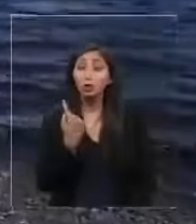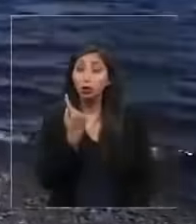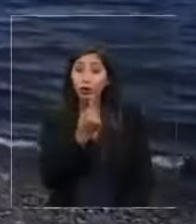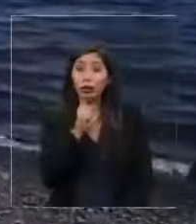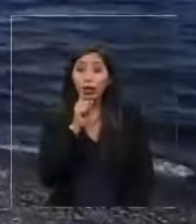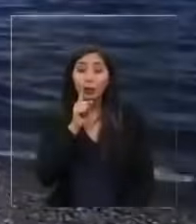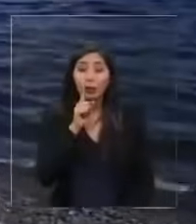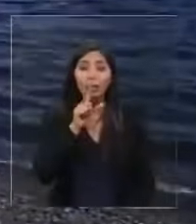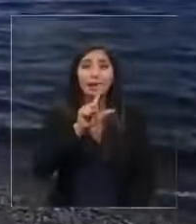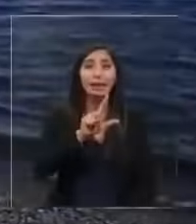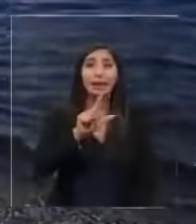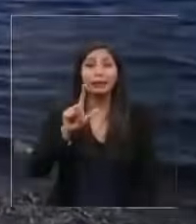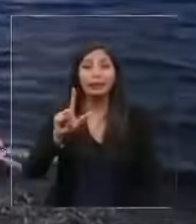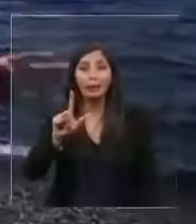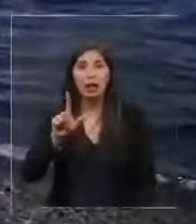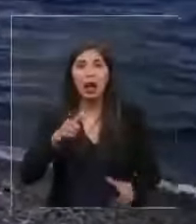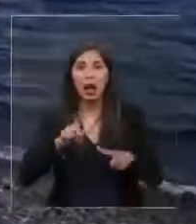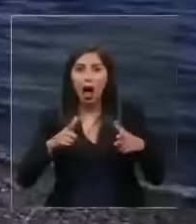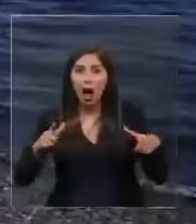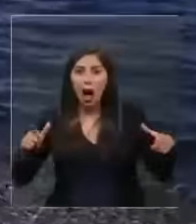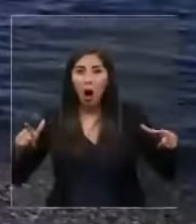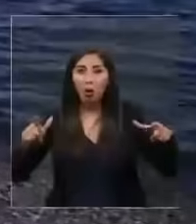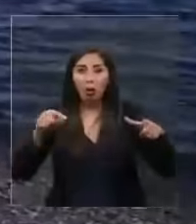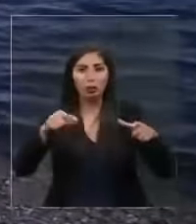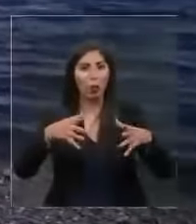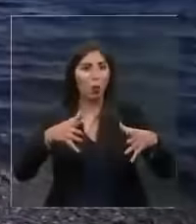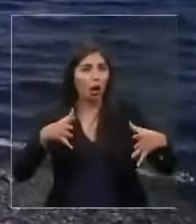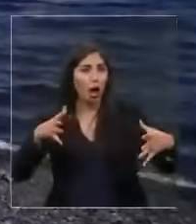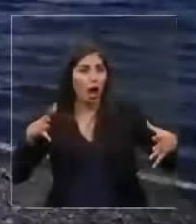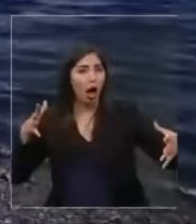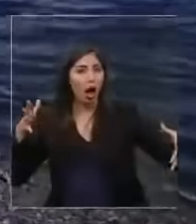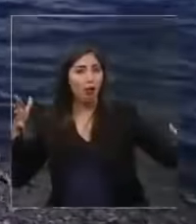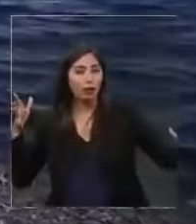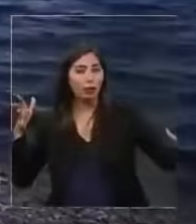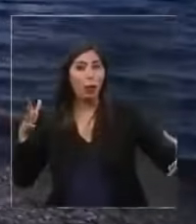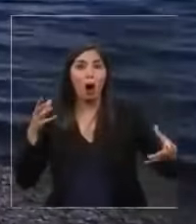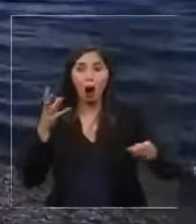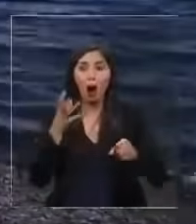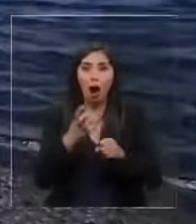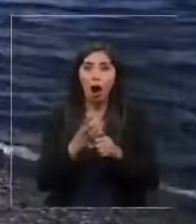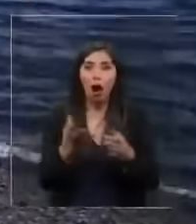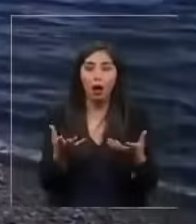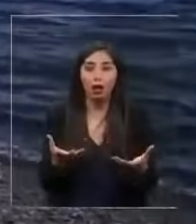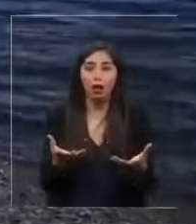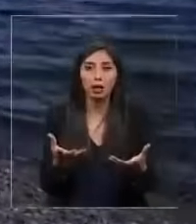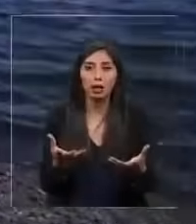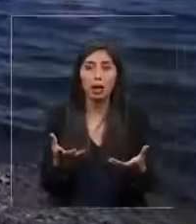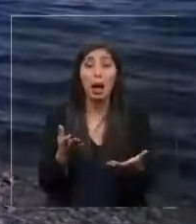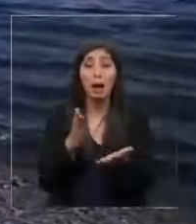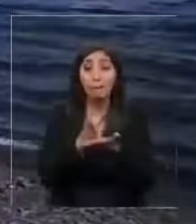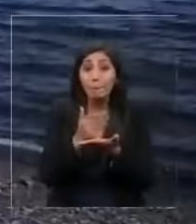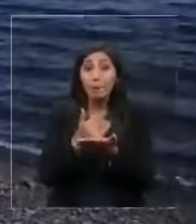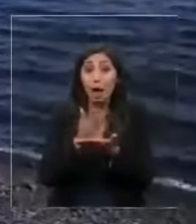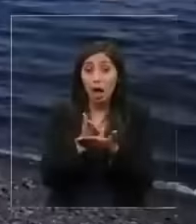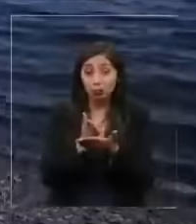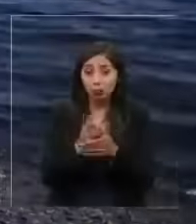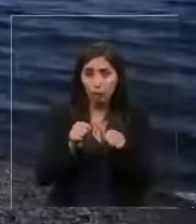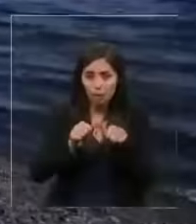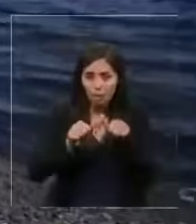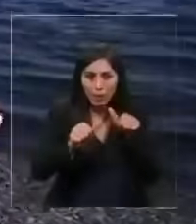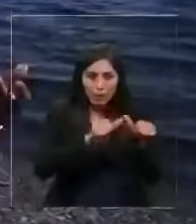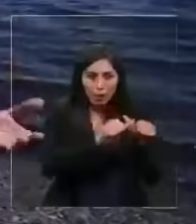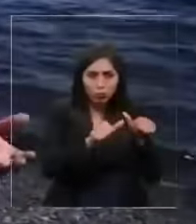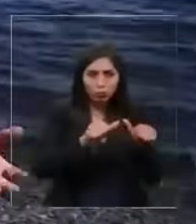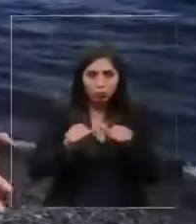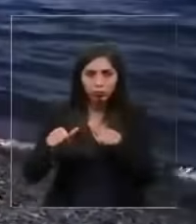77, 78 lagos, que son los lagos navegables, estos lagos grandotes, que son navegables por buque de más de 100 toneladas, y hay un plan para fijar las líneas de playa